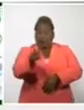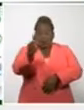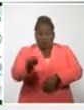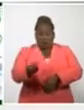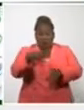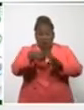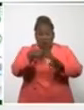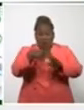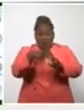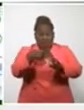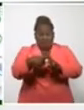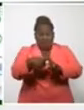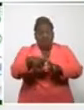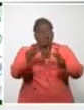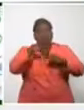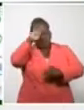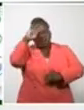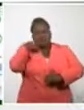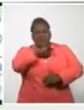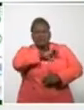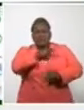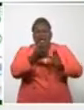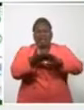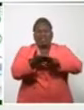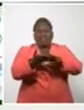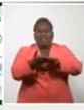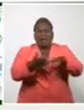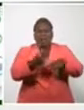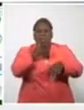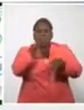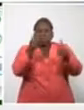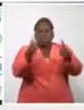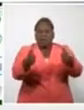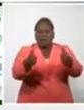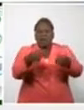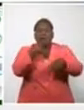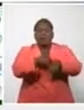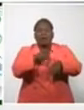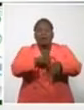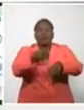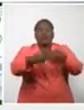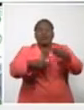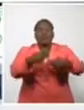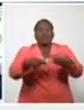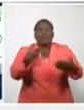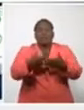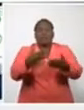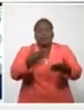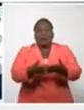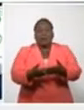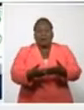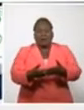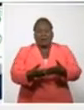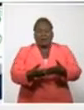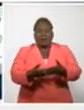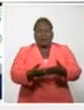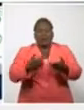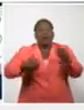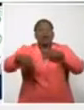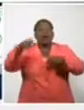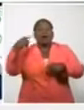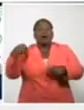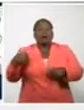mostraron asintomáticos en el momento de la realización de esta prueba. En la jornada de ayer, los